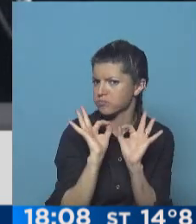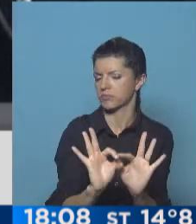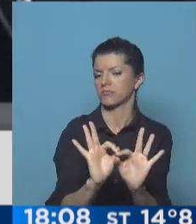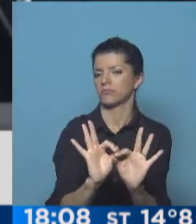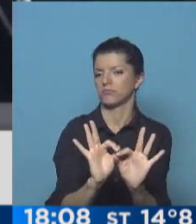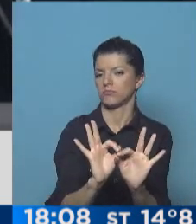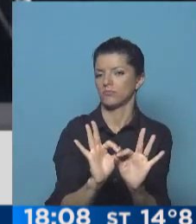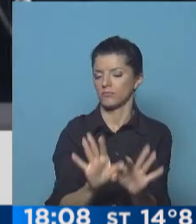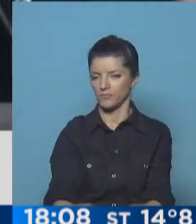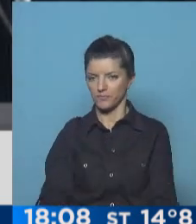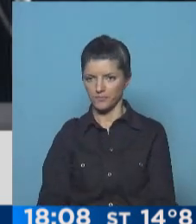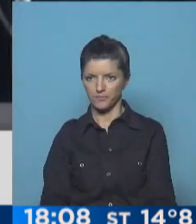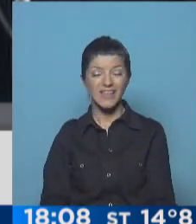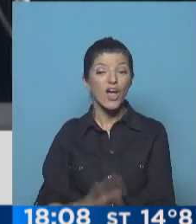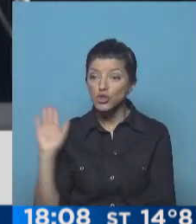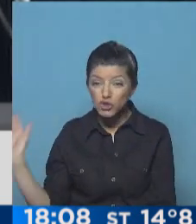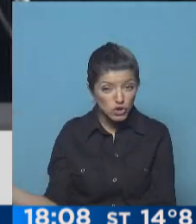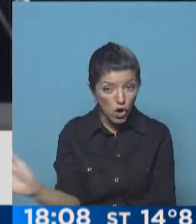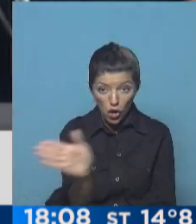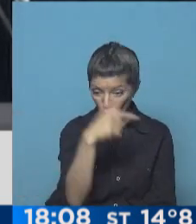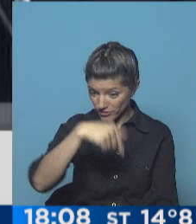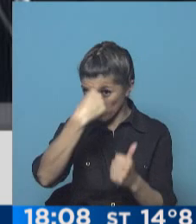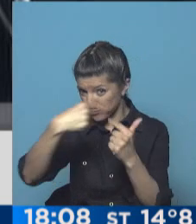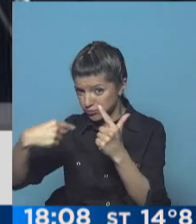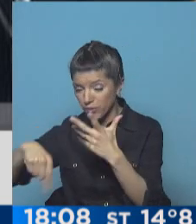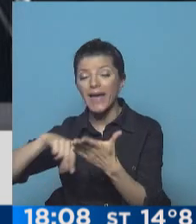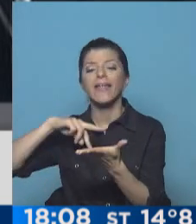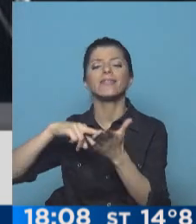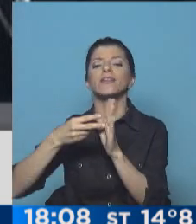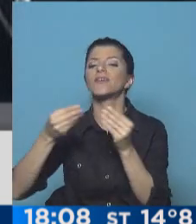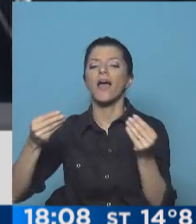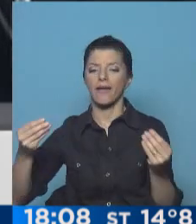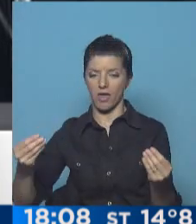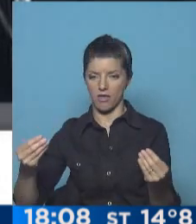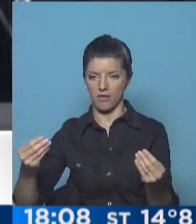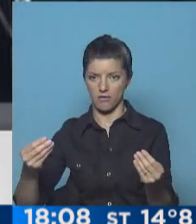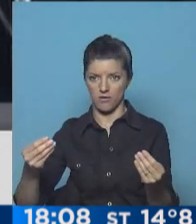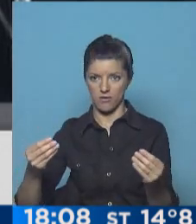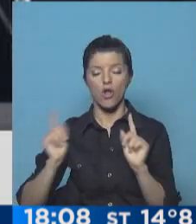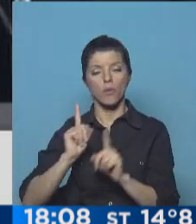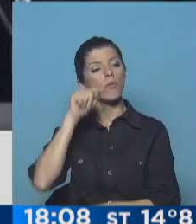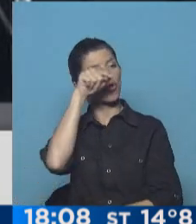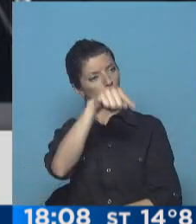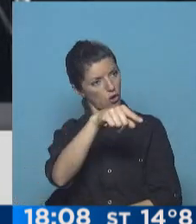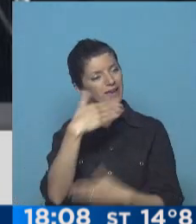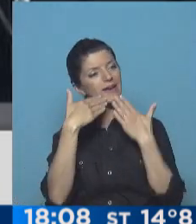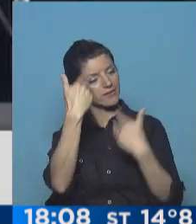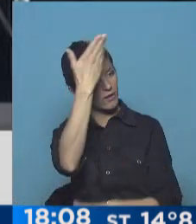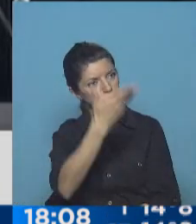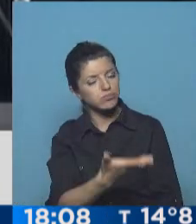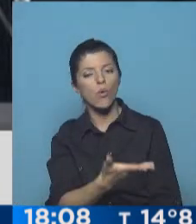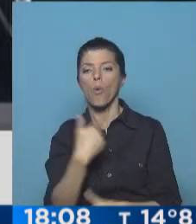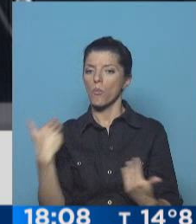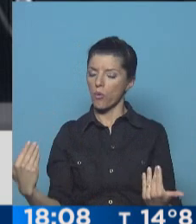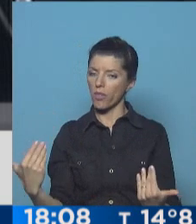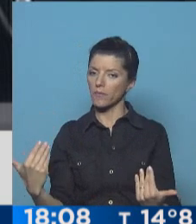territorio provincial. Todo esto significa lo que hoy usted nos está permitiendo hacer